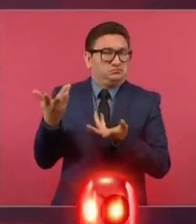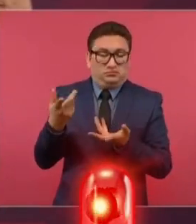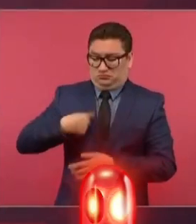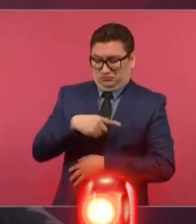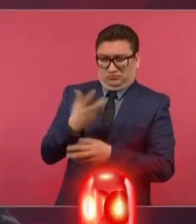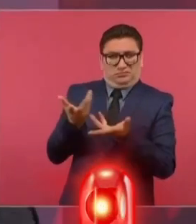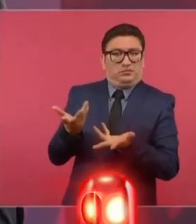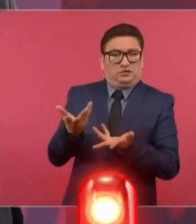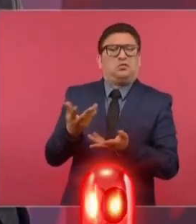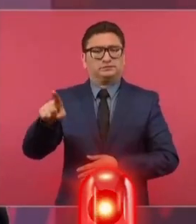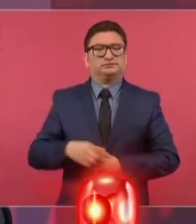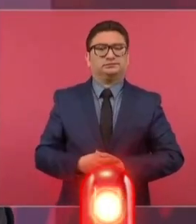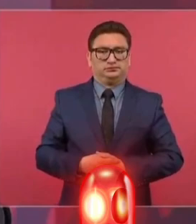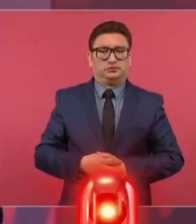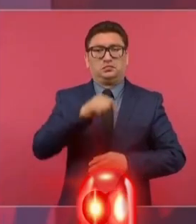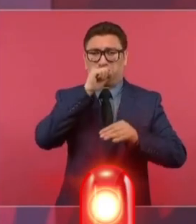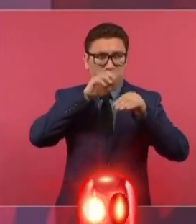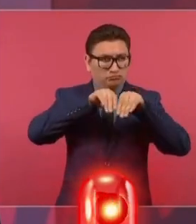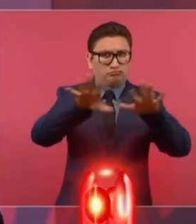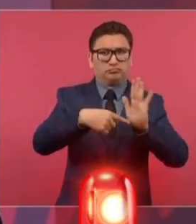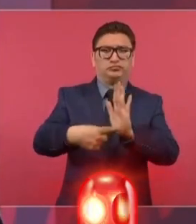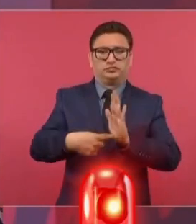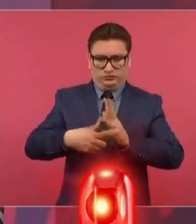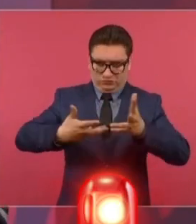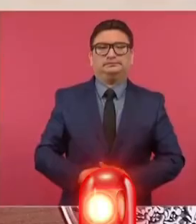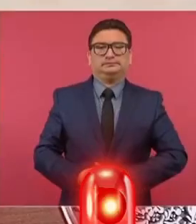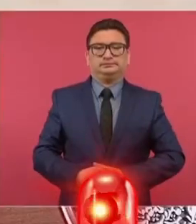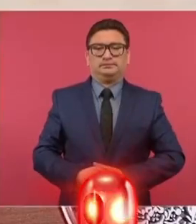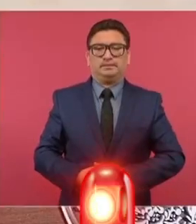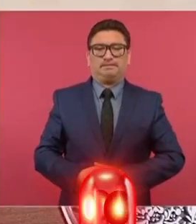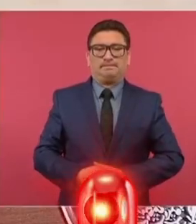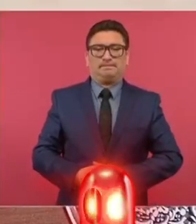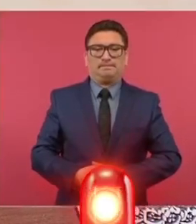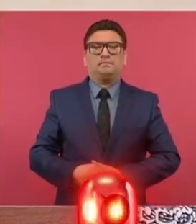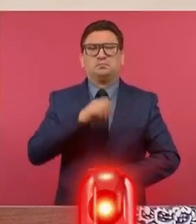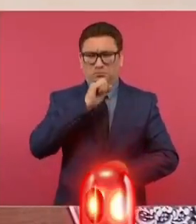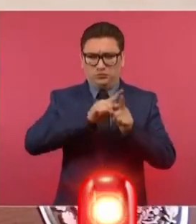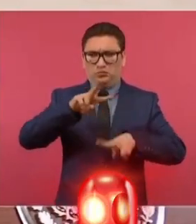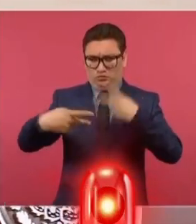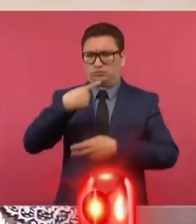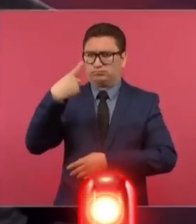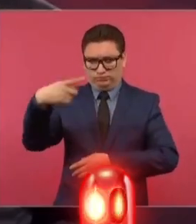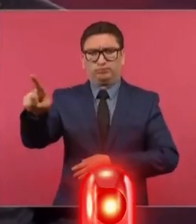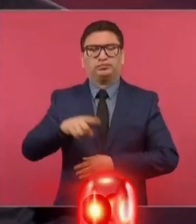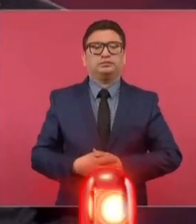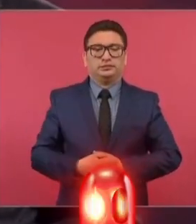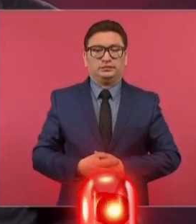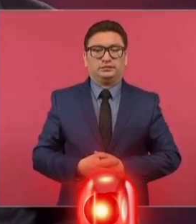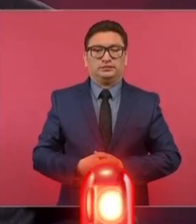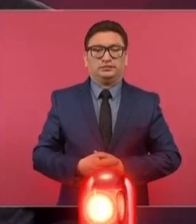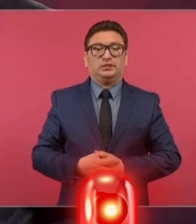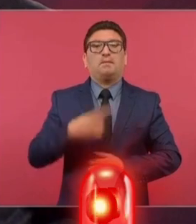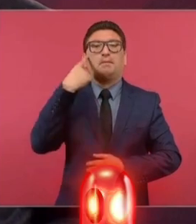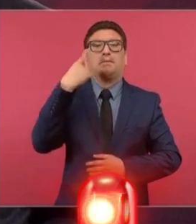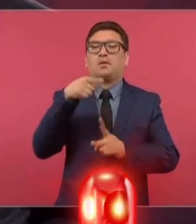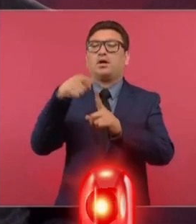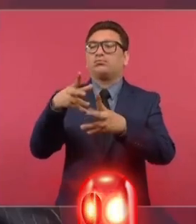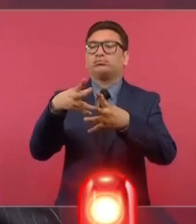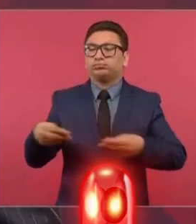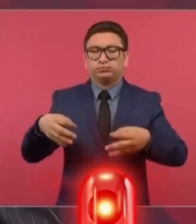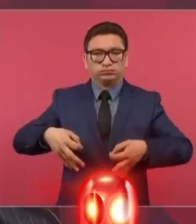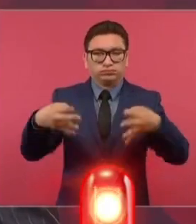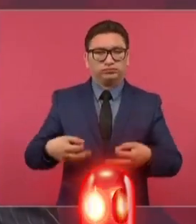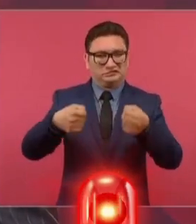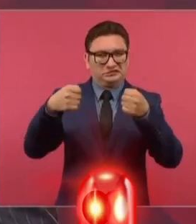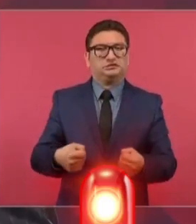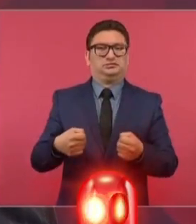esto? Denunciarlo públicamente, actuar de manera legal, también hacer denuncias judiciales y buscar una solución de fondo